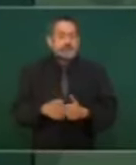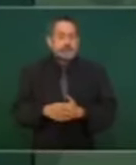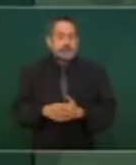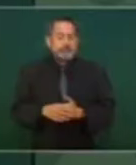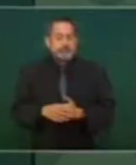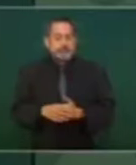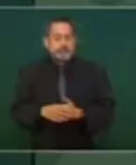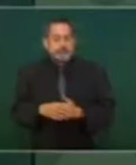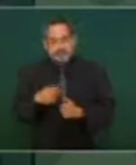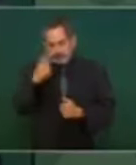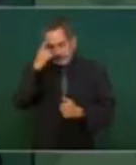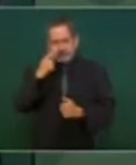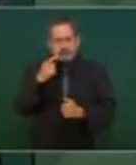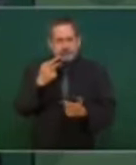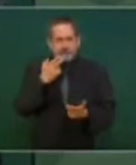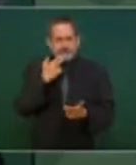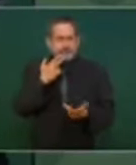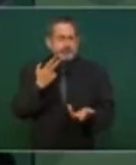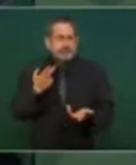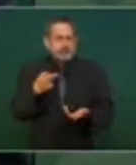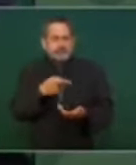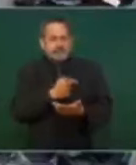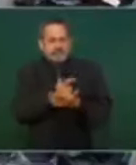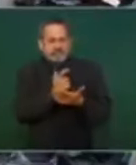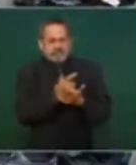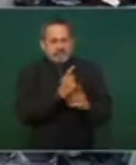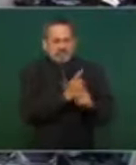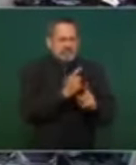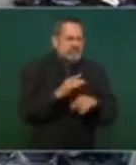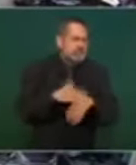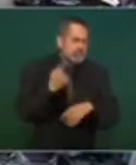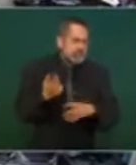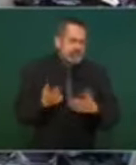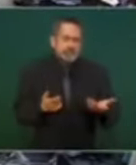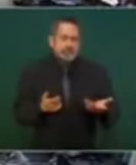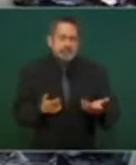para que